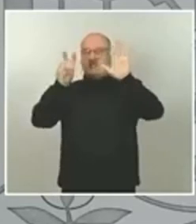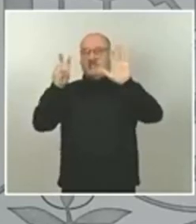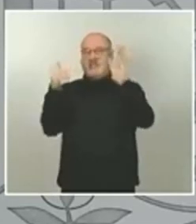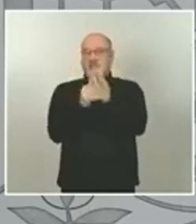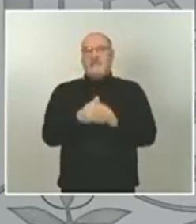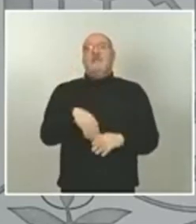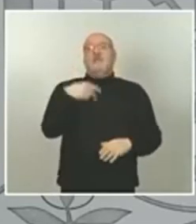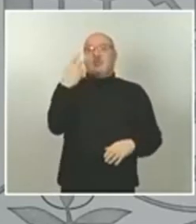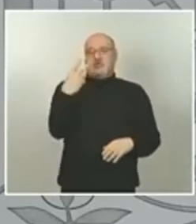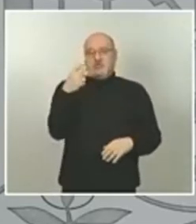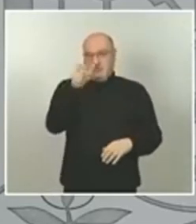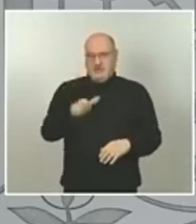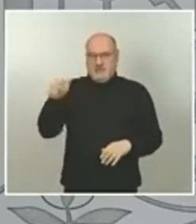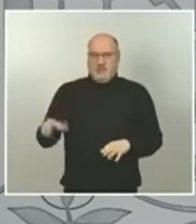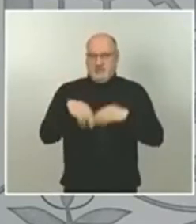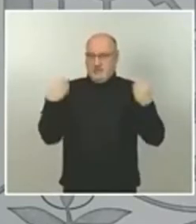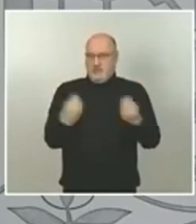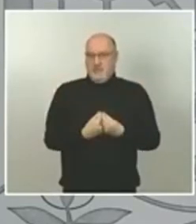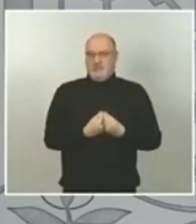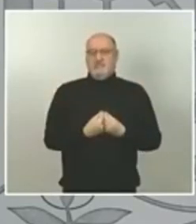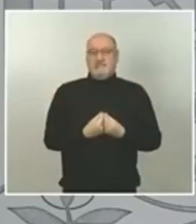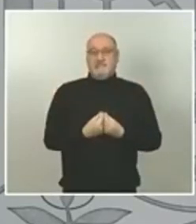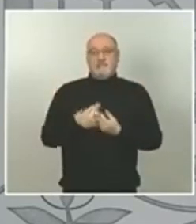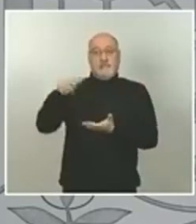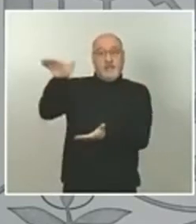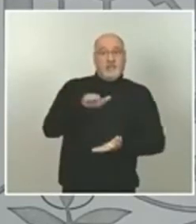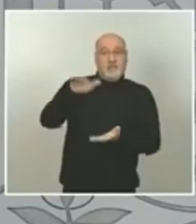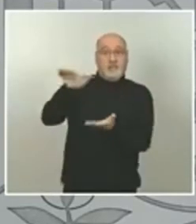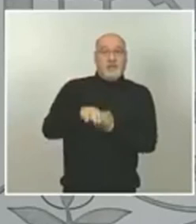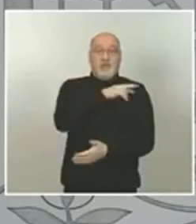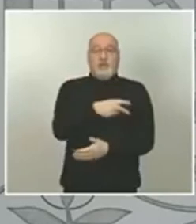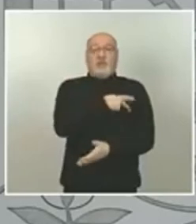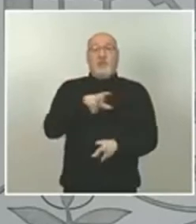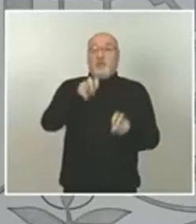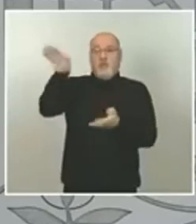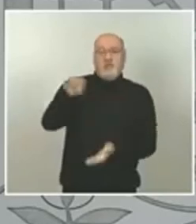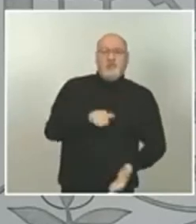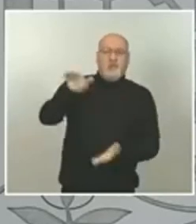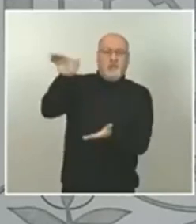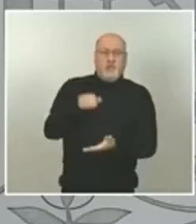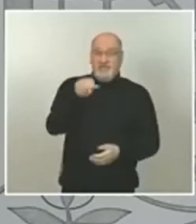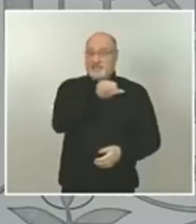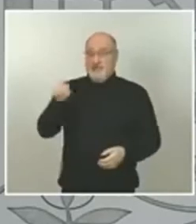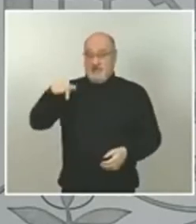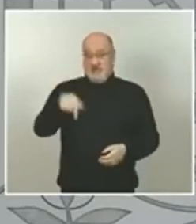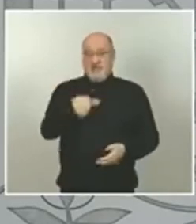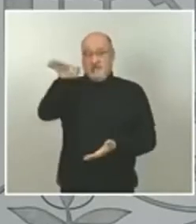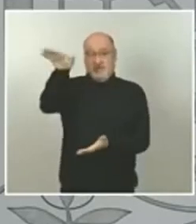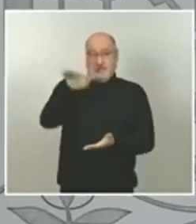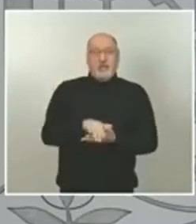1.287.002 personas. En relación a la llegada de vacunas esta semana, que entiendo que es un tema de interés para todos ustedes, saben que el lunes